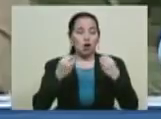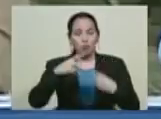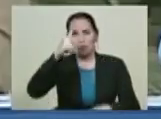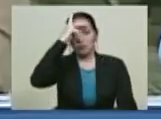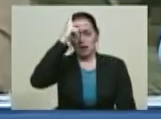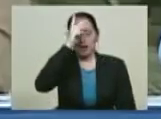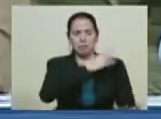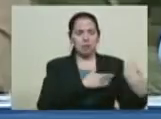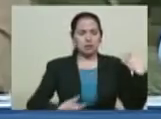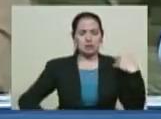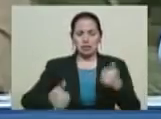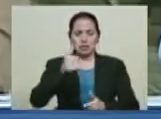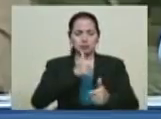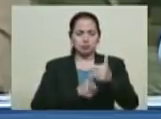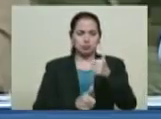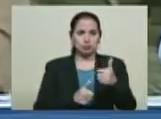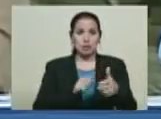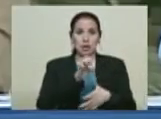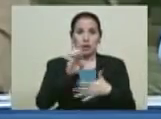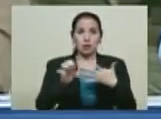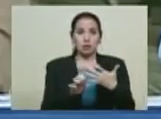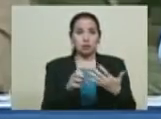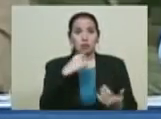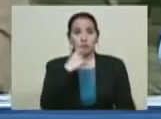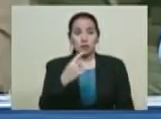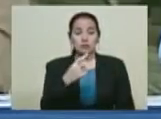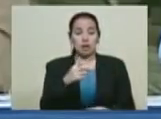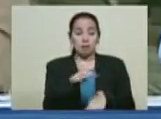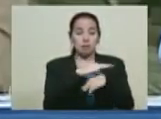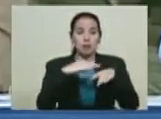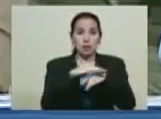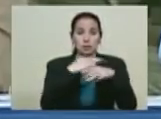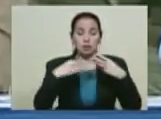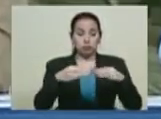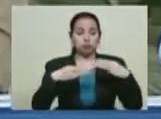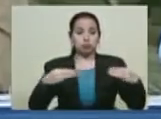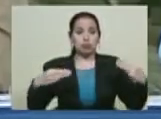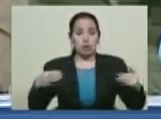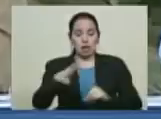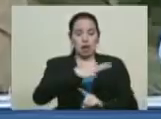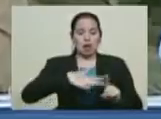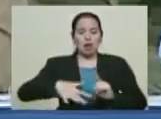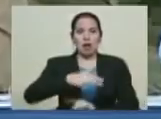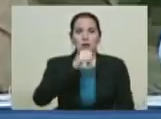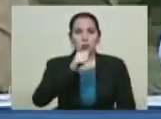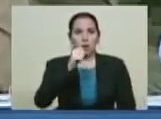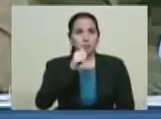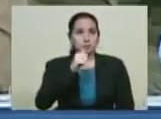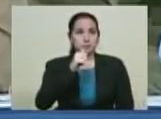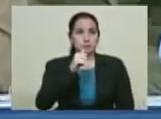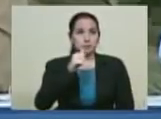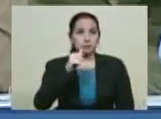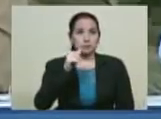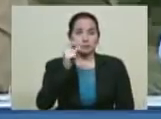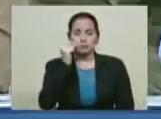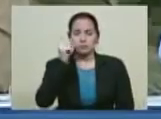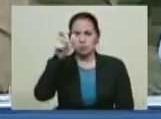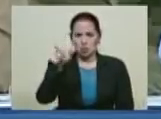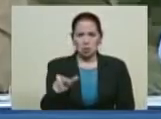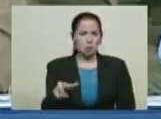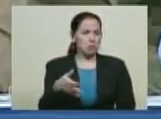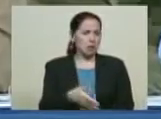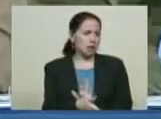Aksami y el ministro del Poder Popular para Ecosocialismo y Agua, Ramón Velázquez